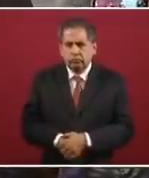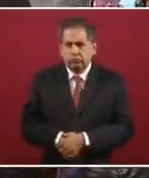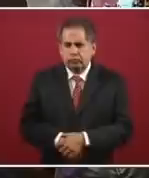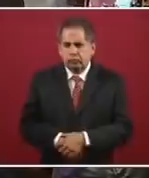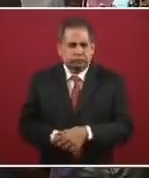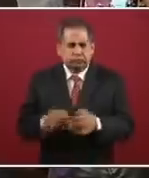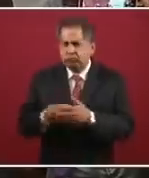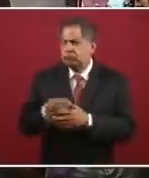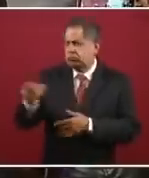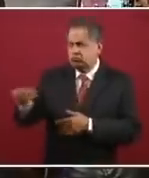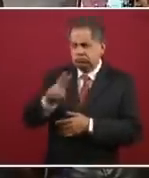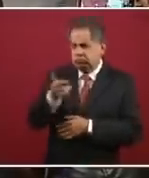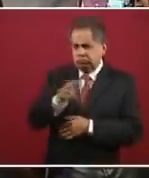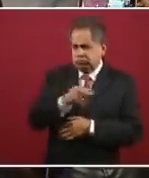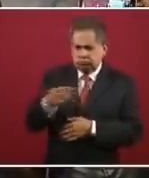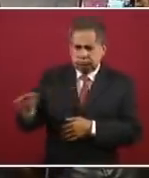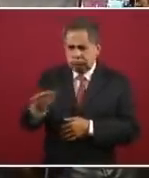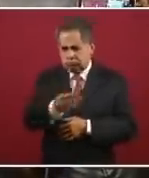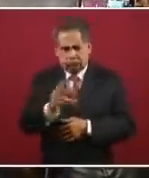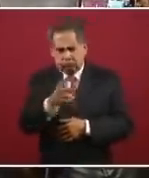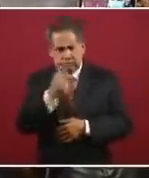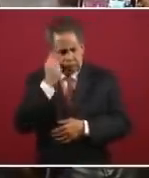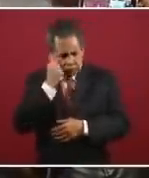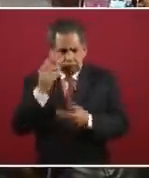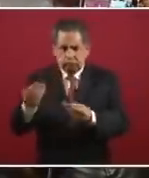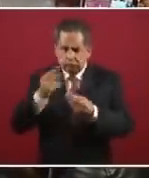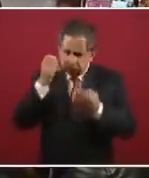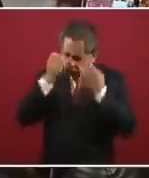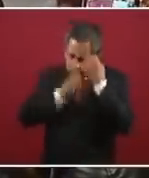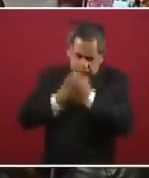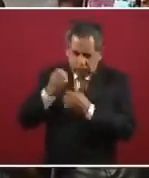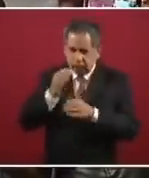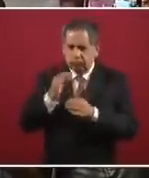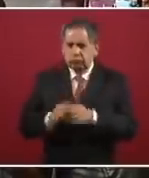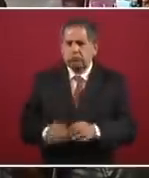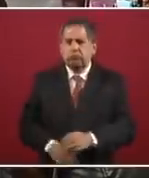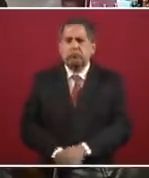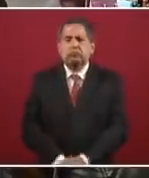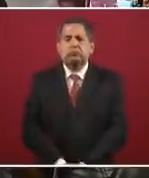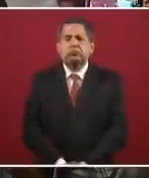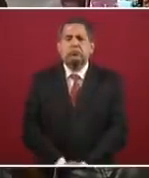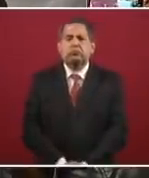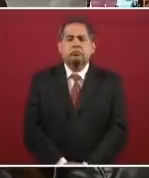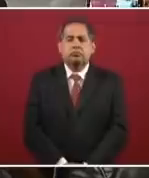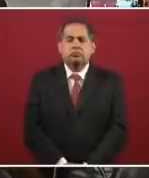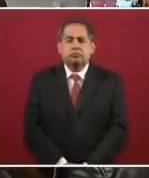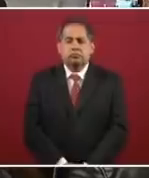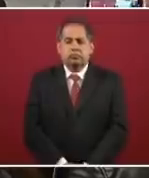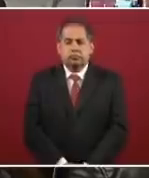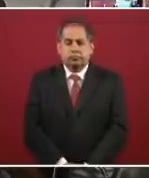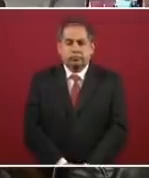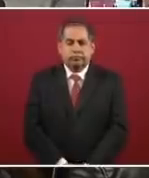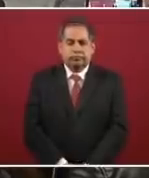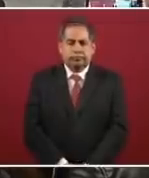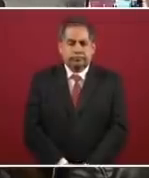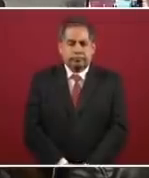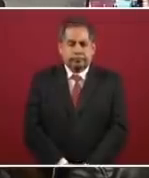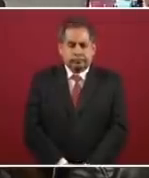Sí, por lo punto, por Jesús, favor. Perfecto. Para verificarla. Sí, claro. ¿No? Muchas gracias. Por favor.